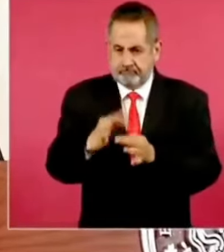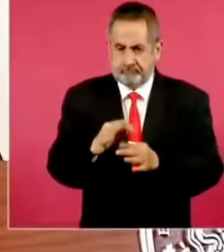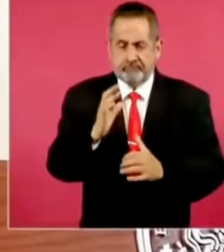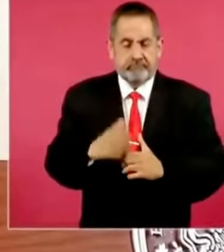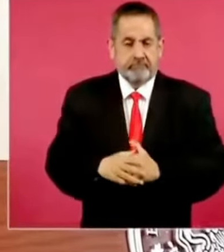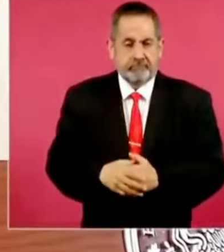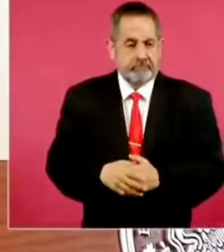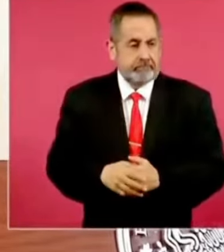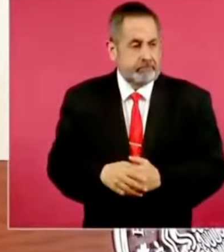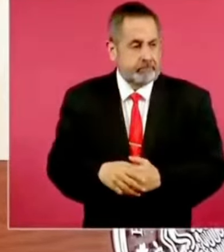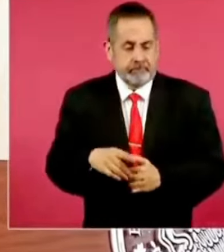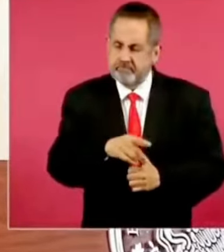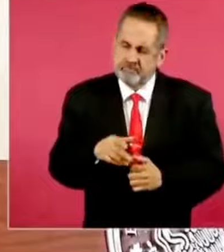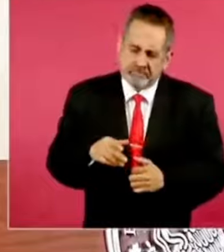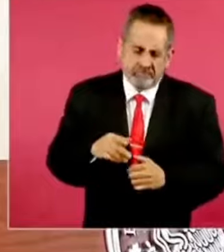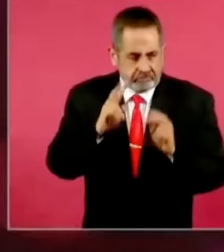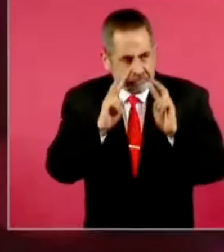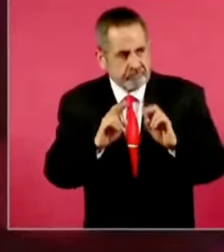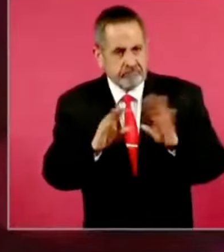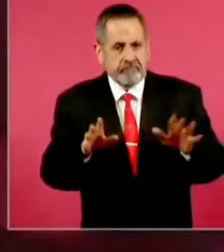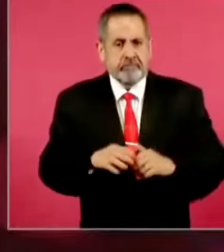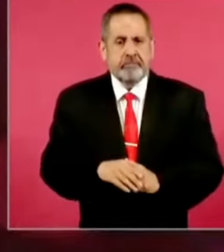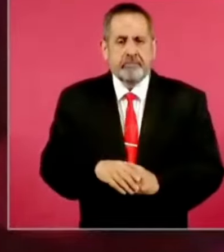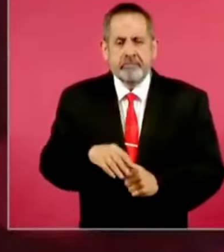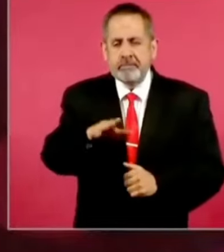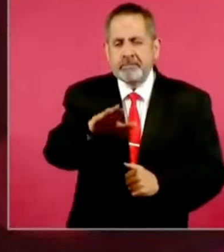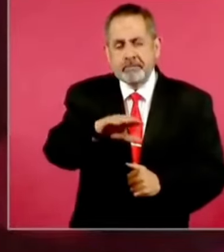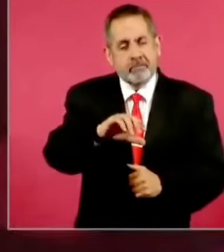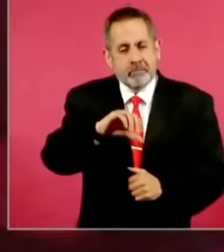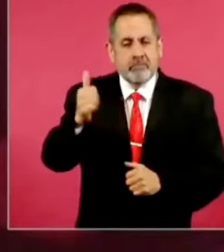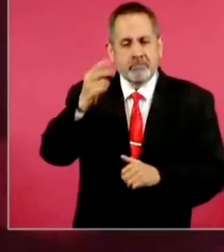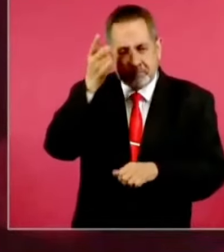se aguanta. Otro director de reforma,